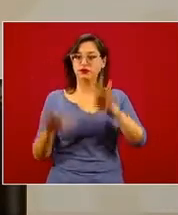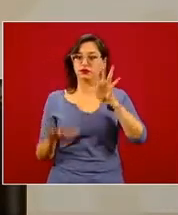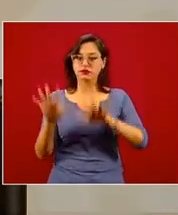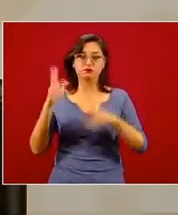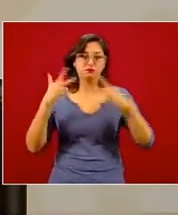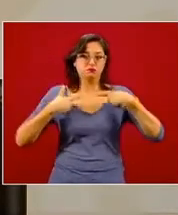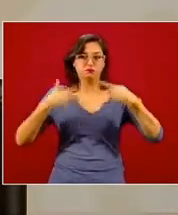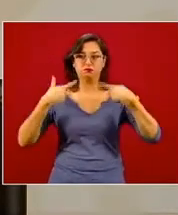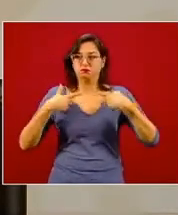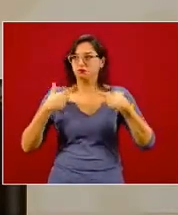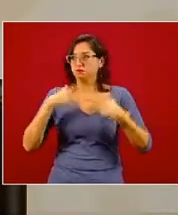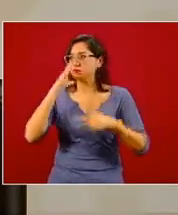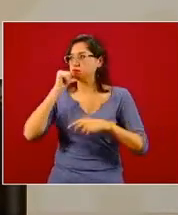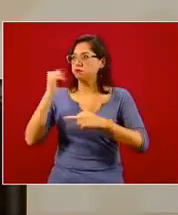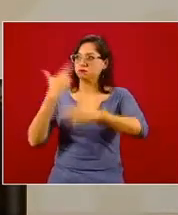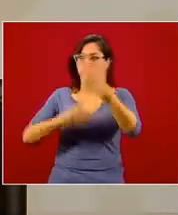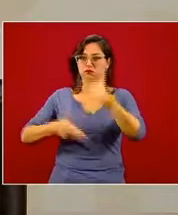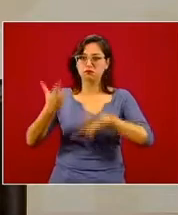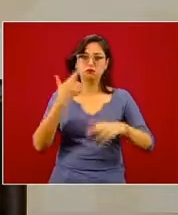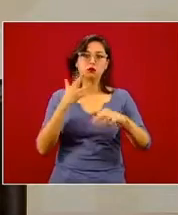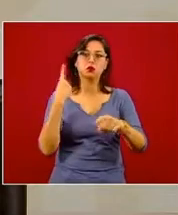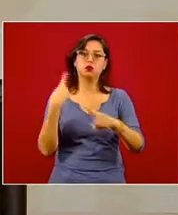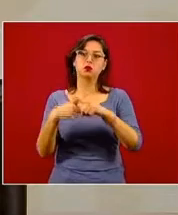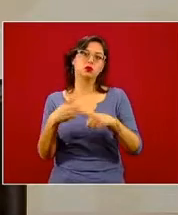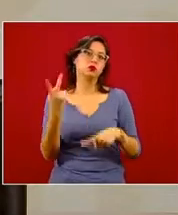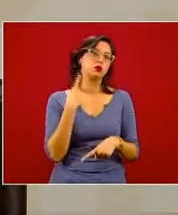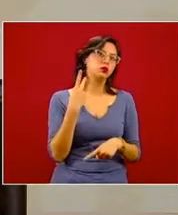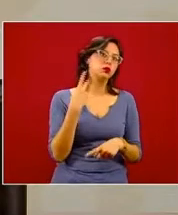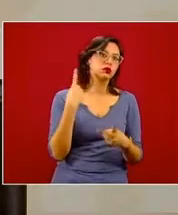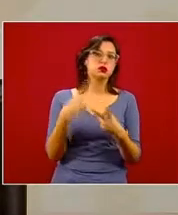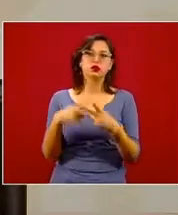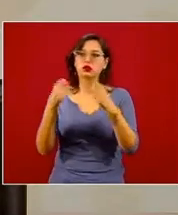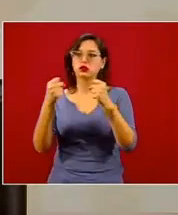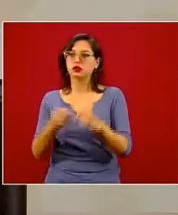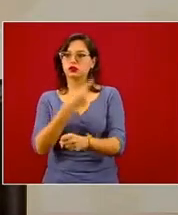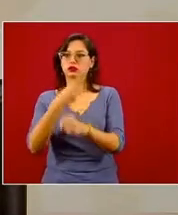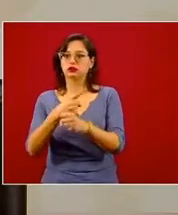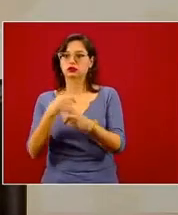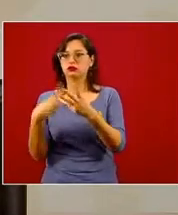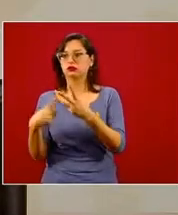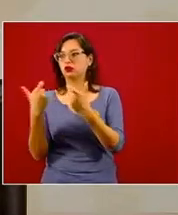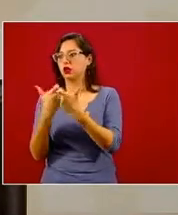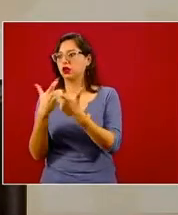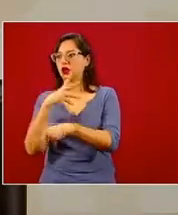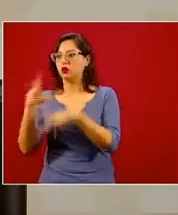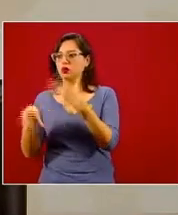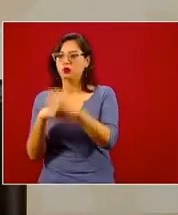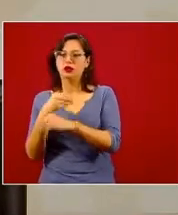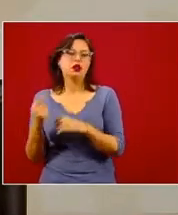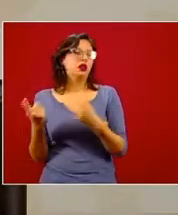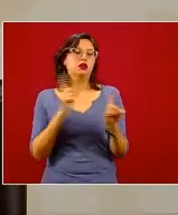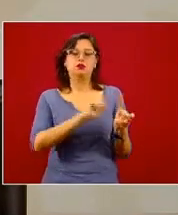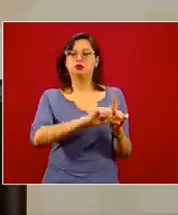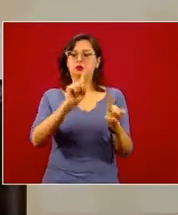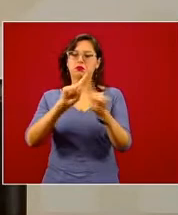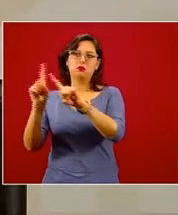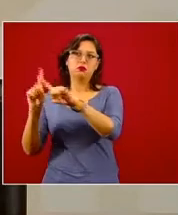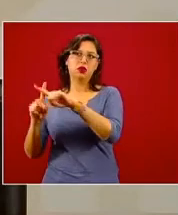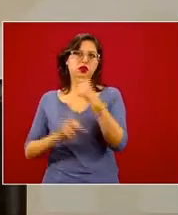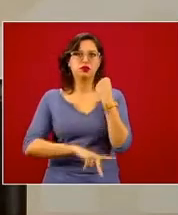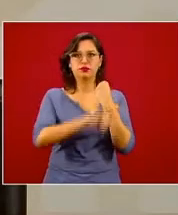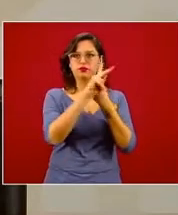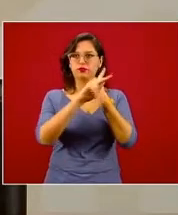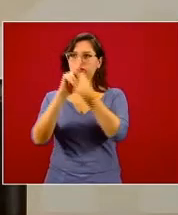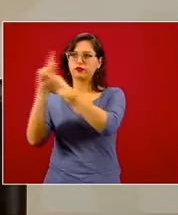circunstancia of course, and will política, a remain veces de after. seguridad, a veces At una any económica, circumstances, pero hay los either mecanismos, todos los it consulados is a political,